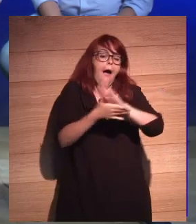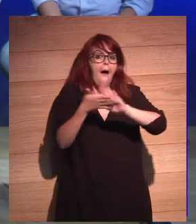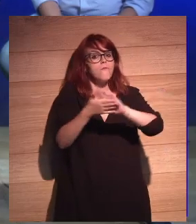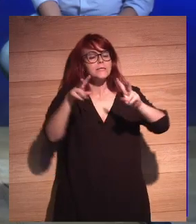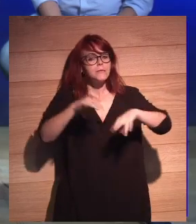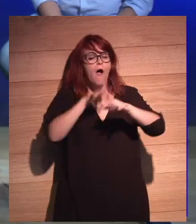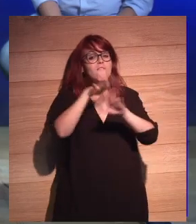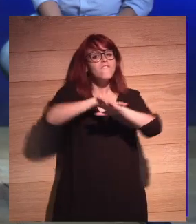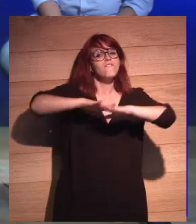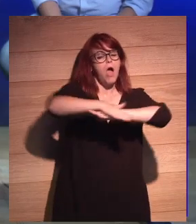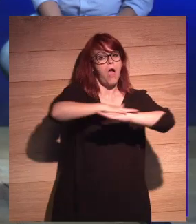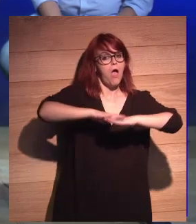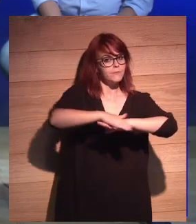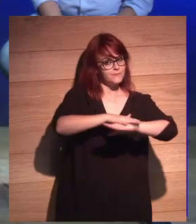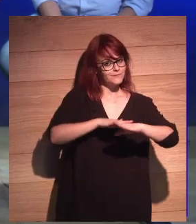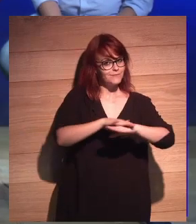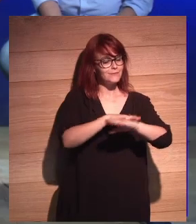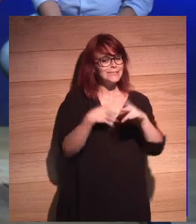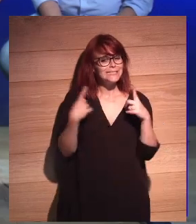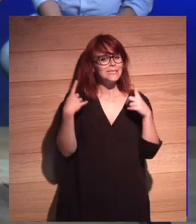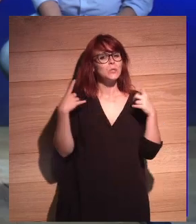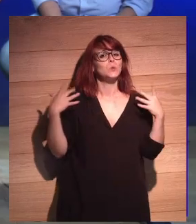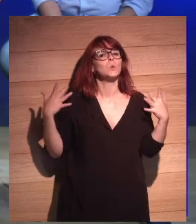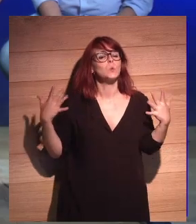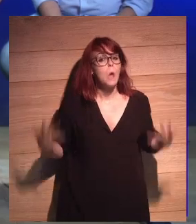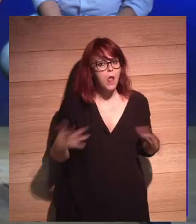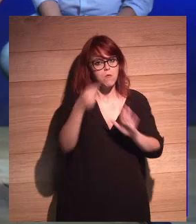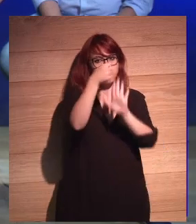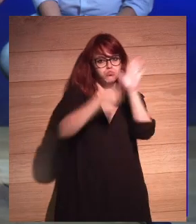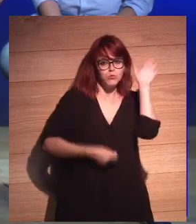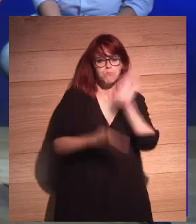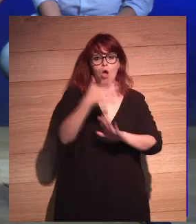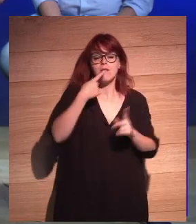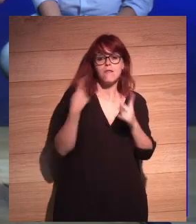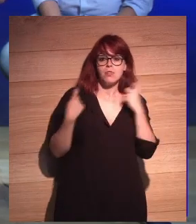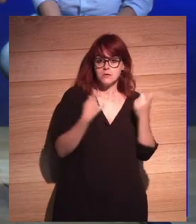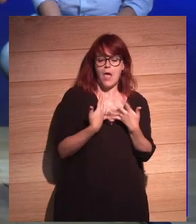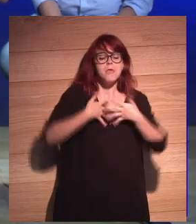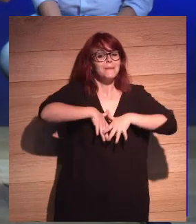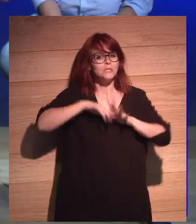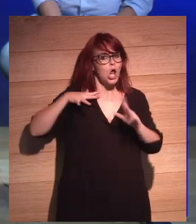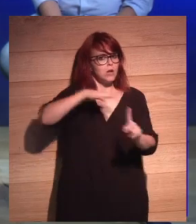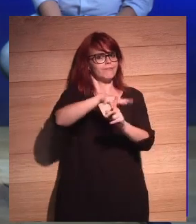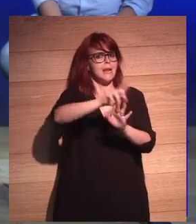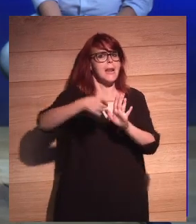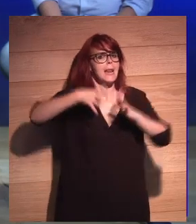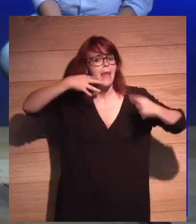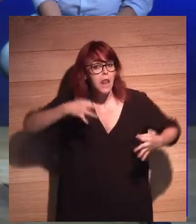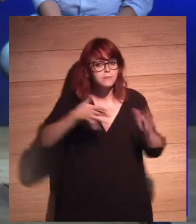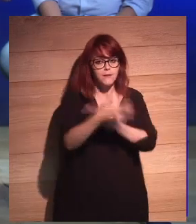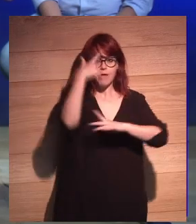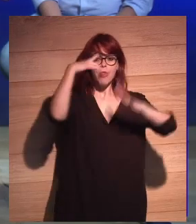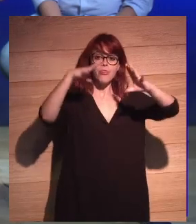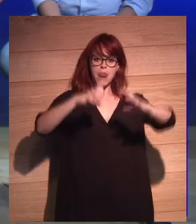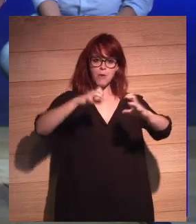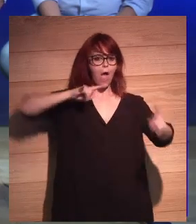los fundamentos básicos para tener una percepción de inmersión real. Esto es conseguir engañar al cerebro